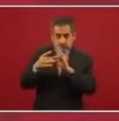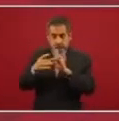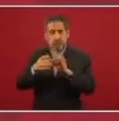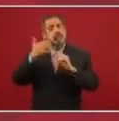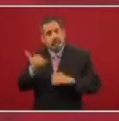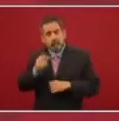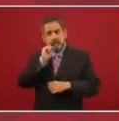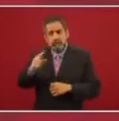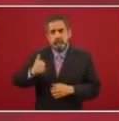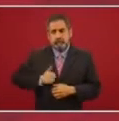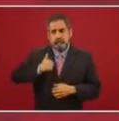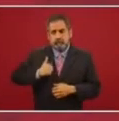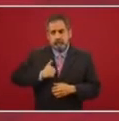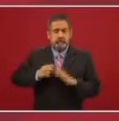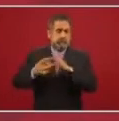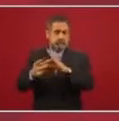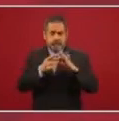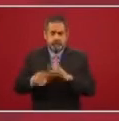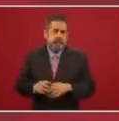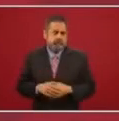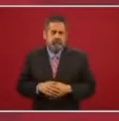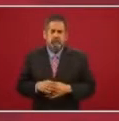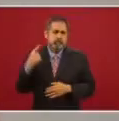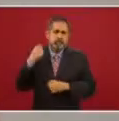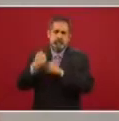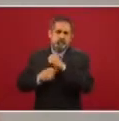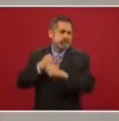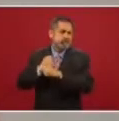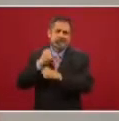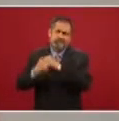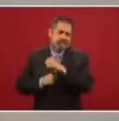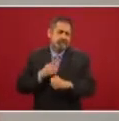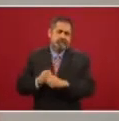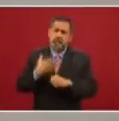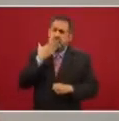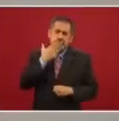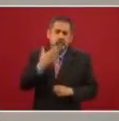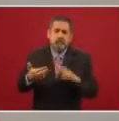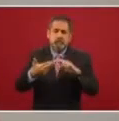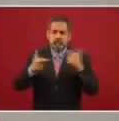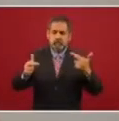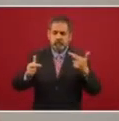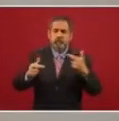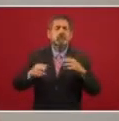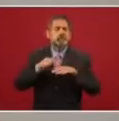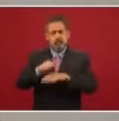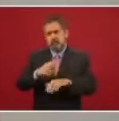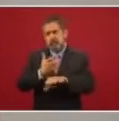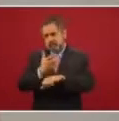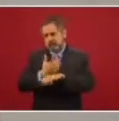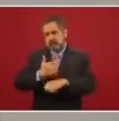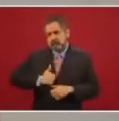sino con canadá existe una larga historia de buenas relaciones con estos dos países en todos los aspectos